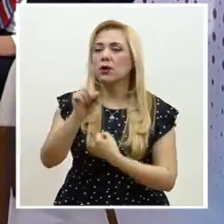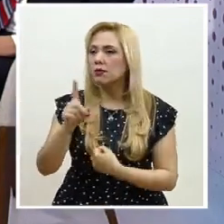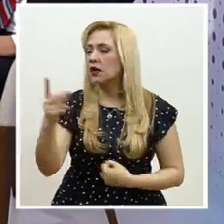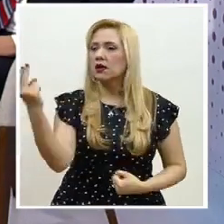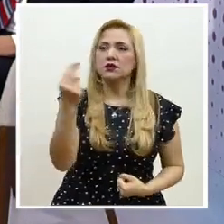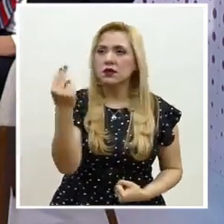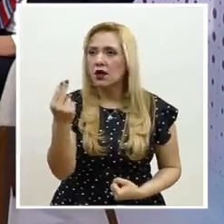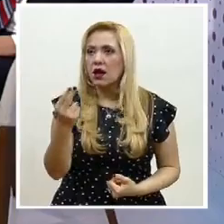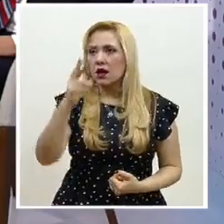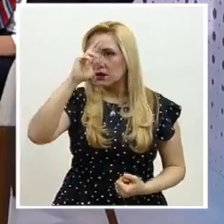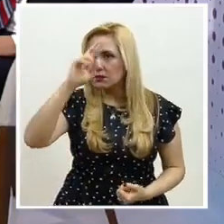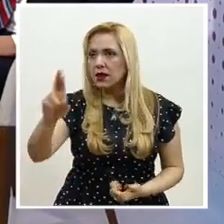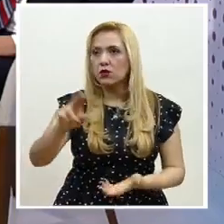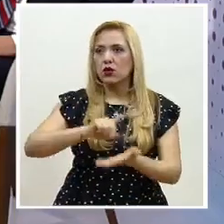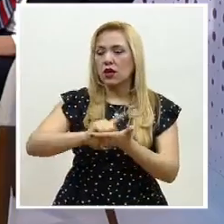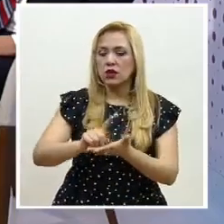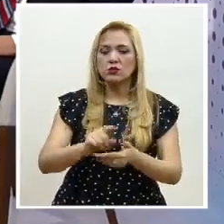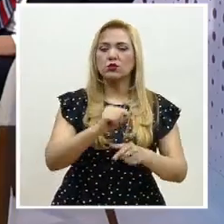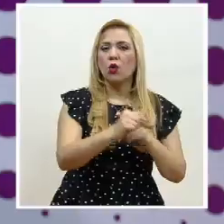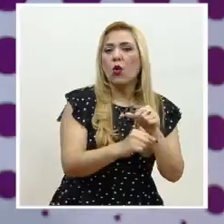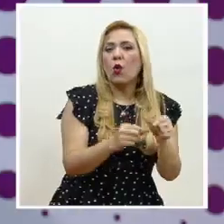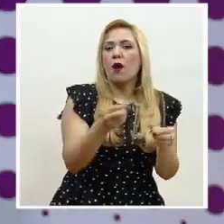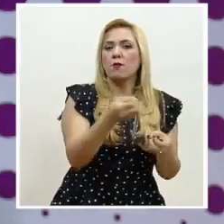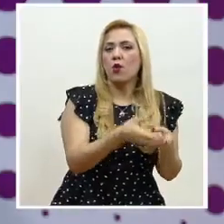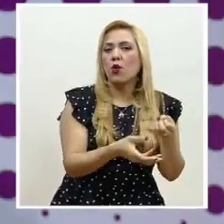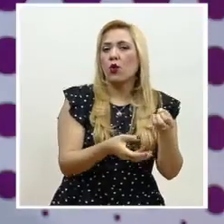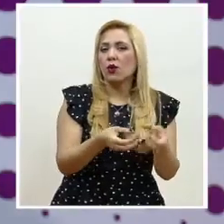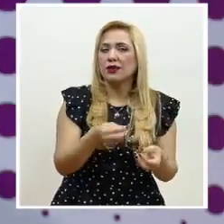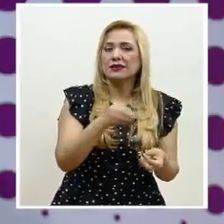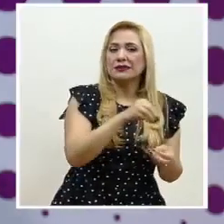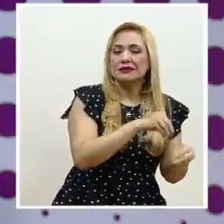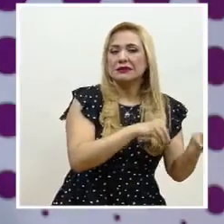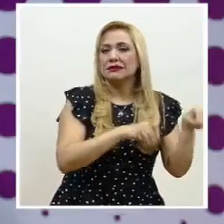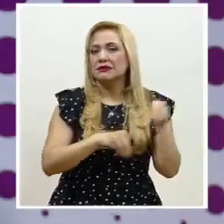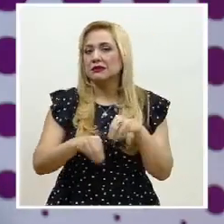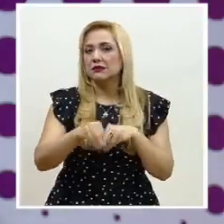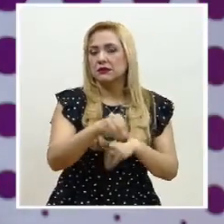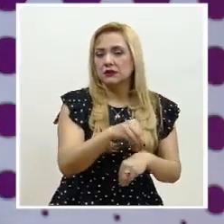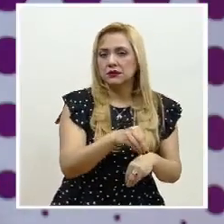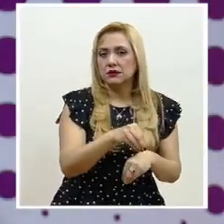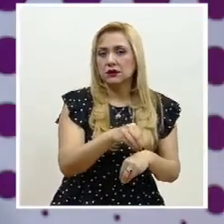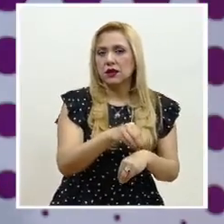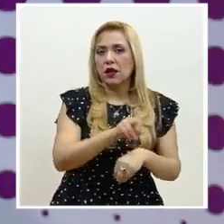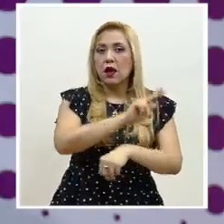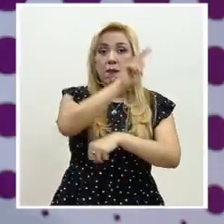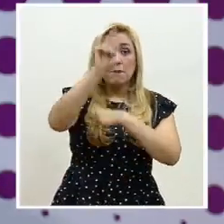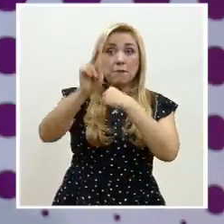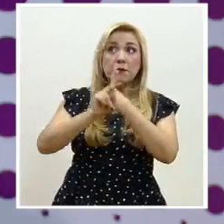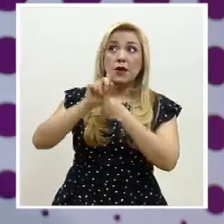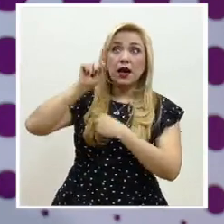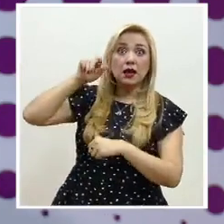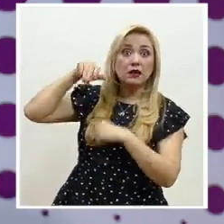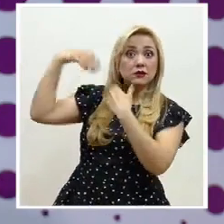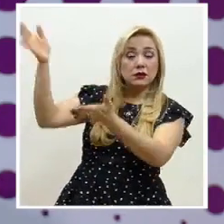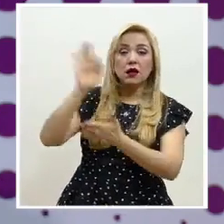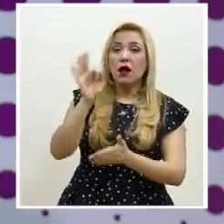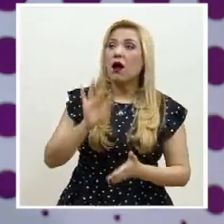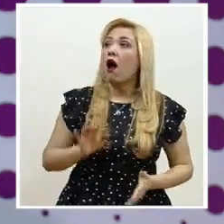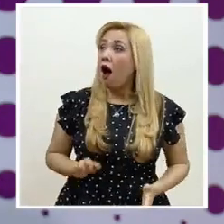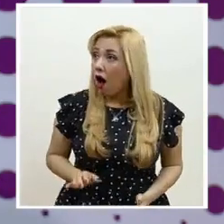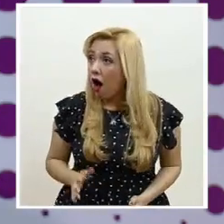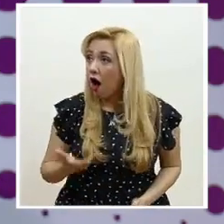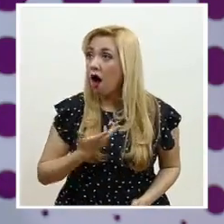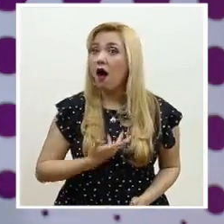necesidades, a su respeto de derechos. Y a llegarnos de países que quizás ya tuvieron otro desarrollo,